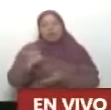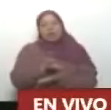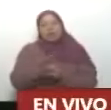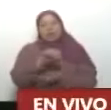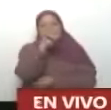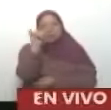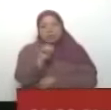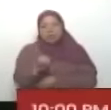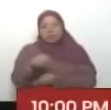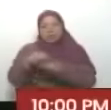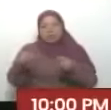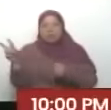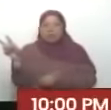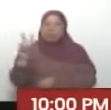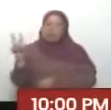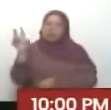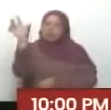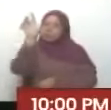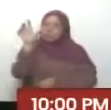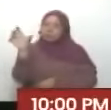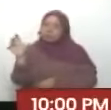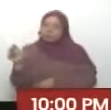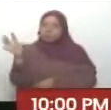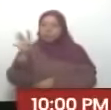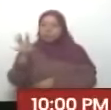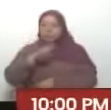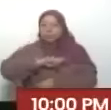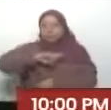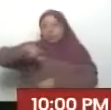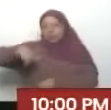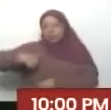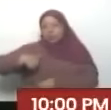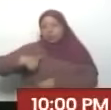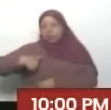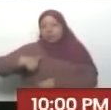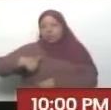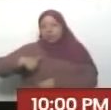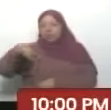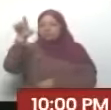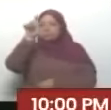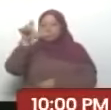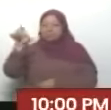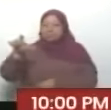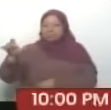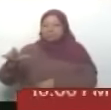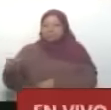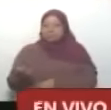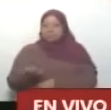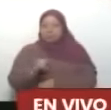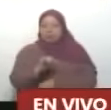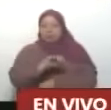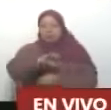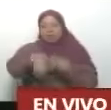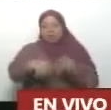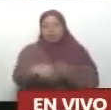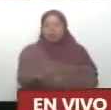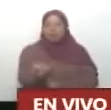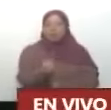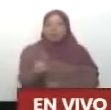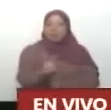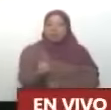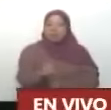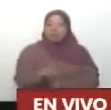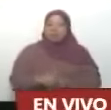es tierra venezolana. El Esequibo es nuestro, el Esequibo es mío. El Esequibo